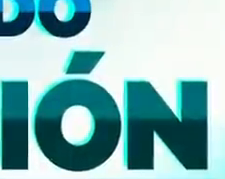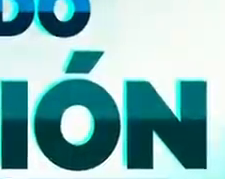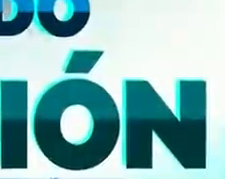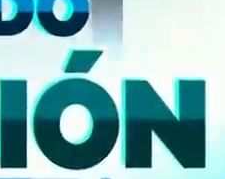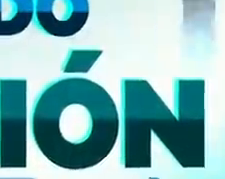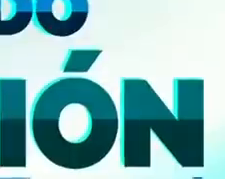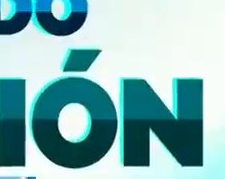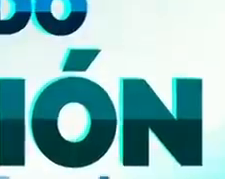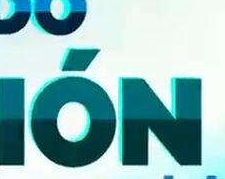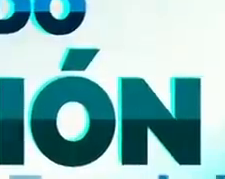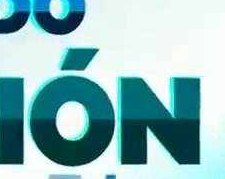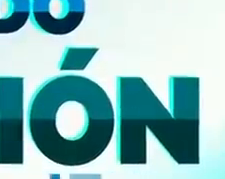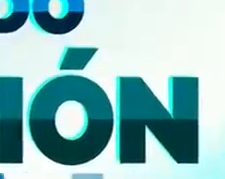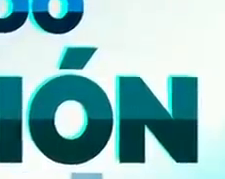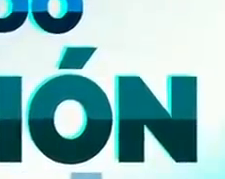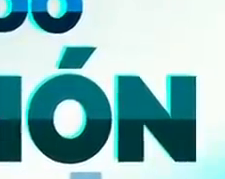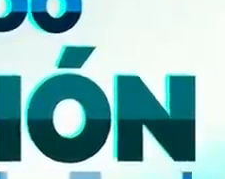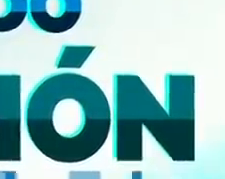tú